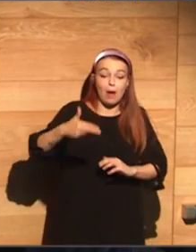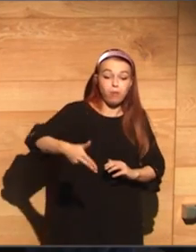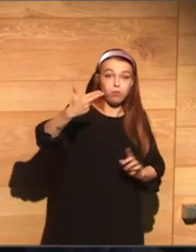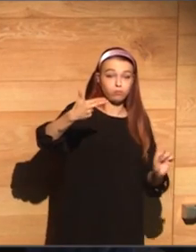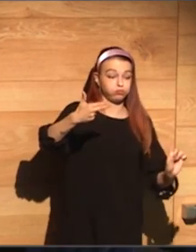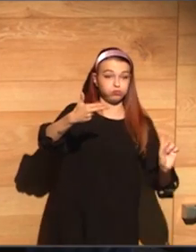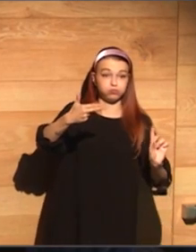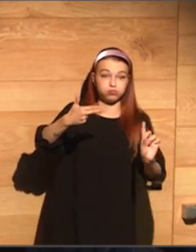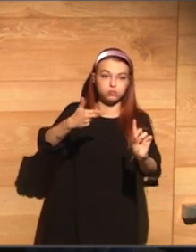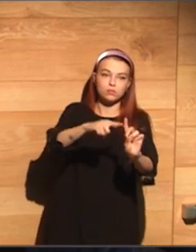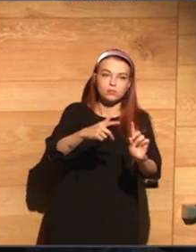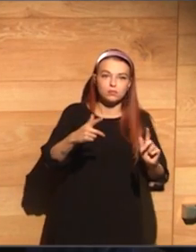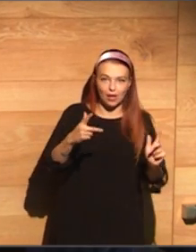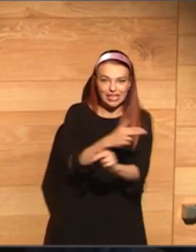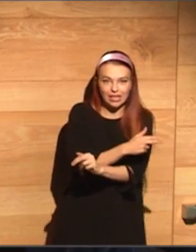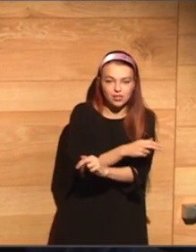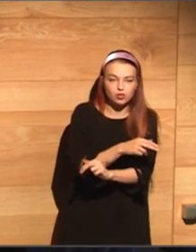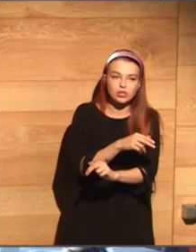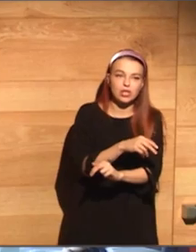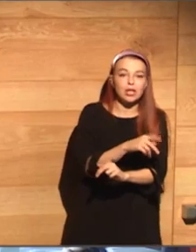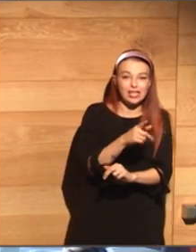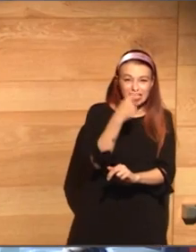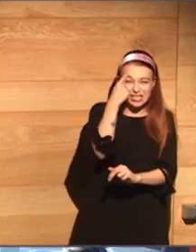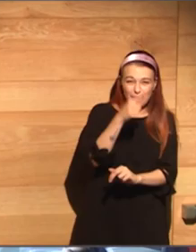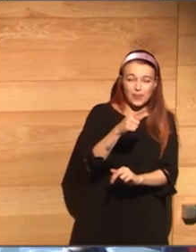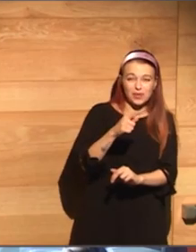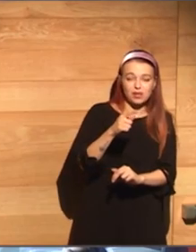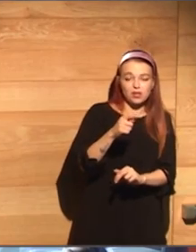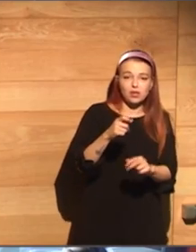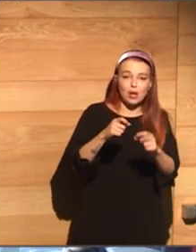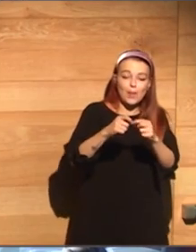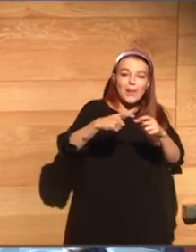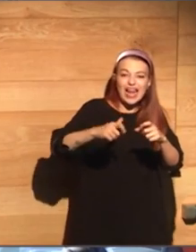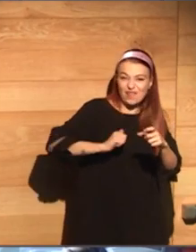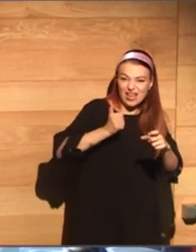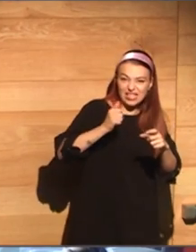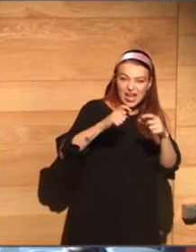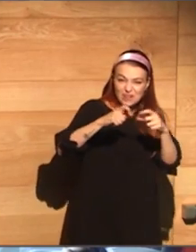de una perdigonada es bastante complicado, ¿eh? No. O sea, te en cuenta los balines.